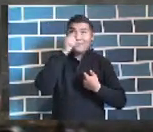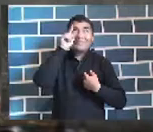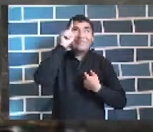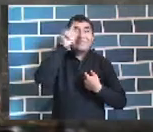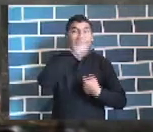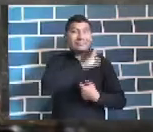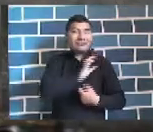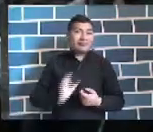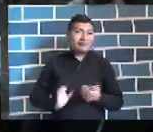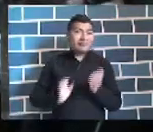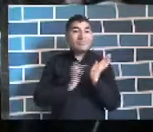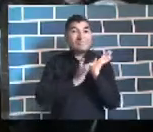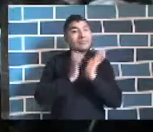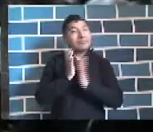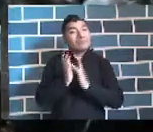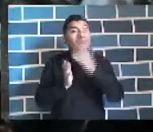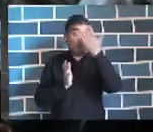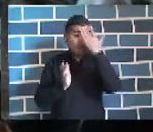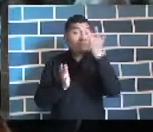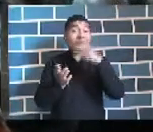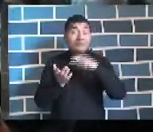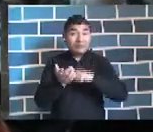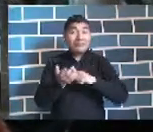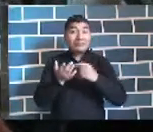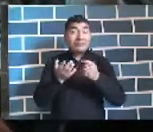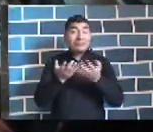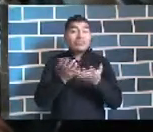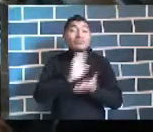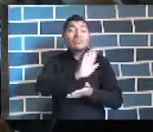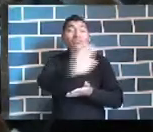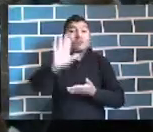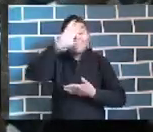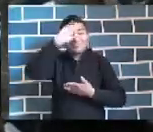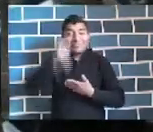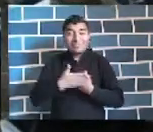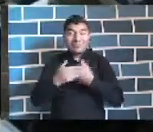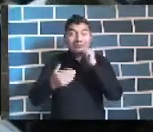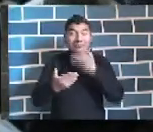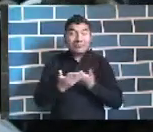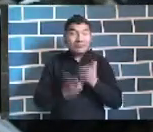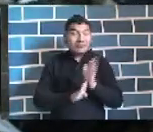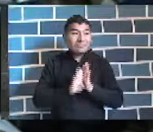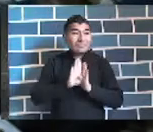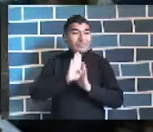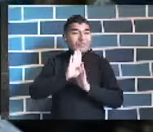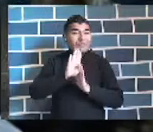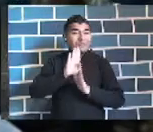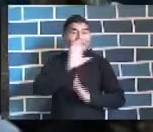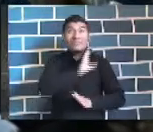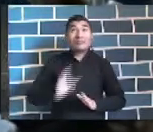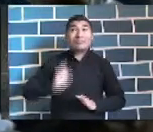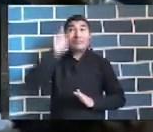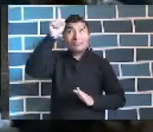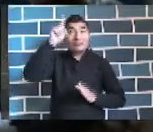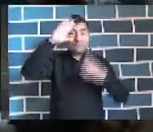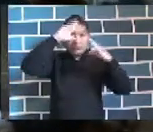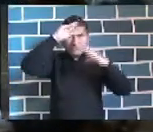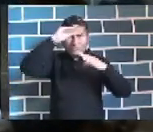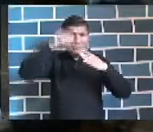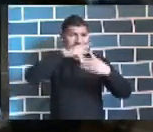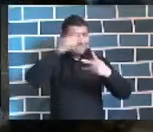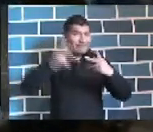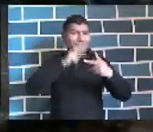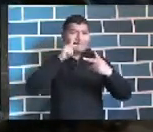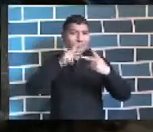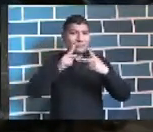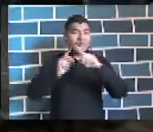Cristo Jesús. Porque así quieren que crezcan sus hijos, como Cristo el hombre perfecto.